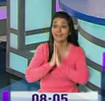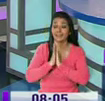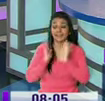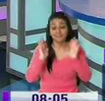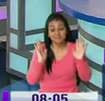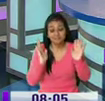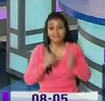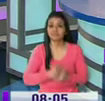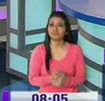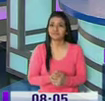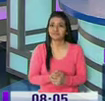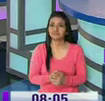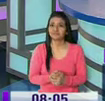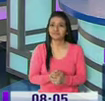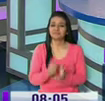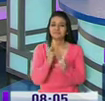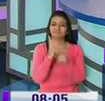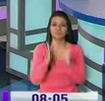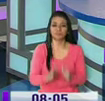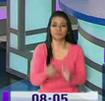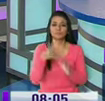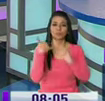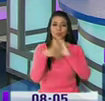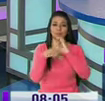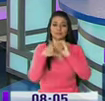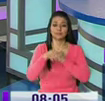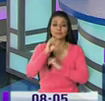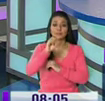acaso. Tiene cara de María. Tiene cara de María. Ahí está el WhatsApp,